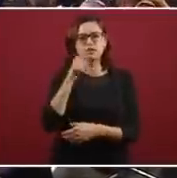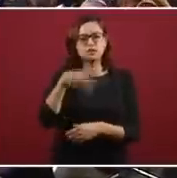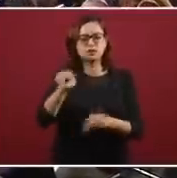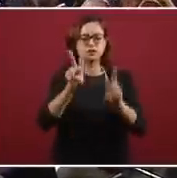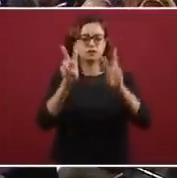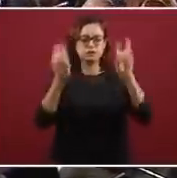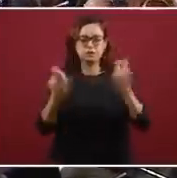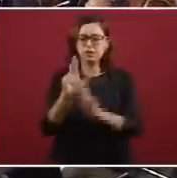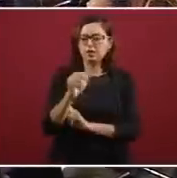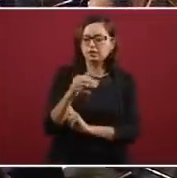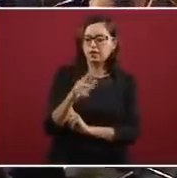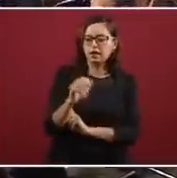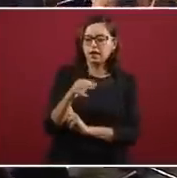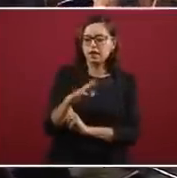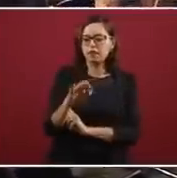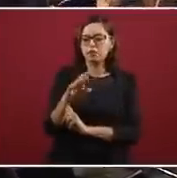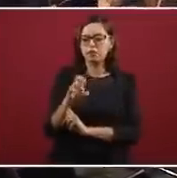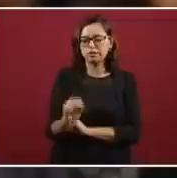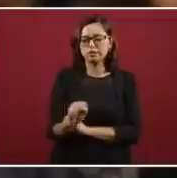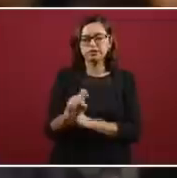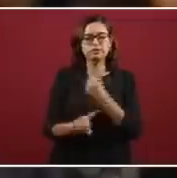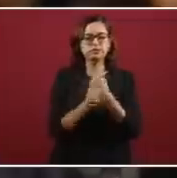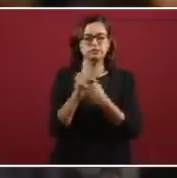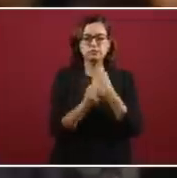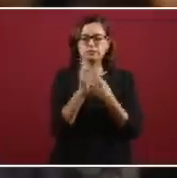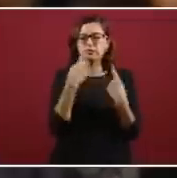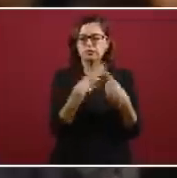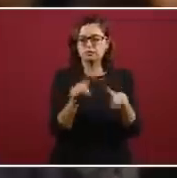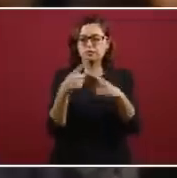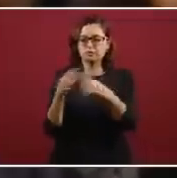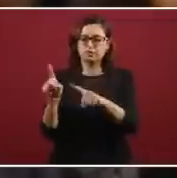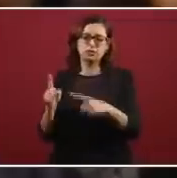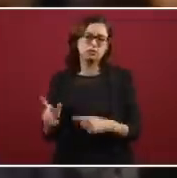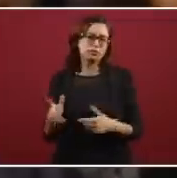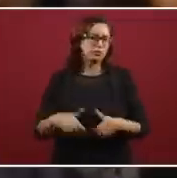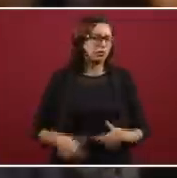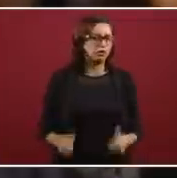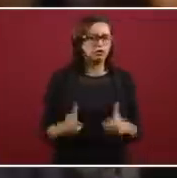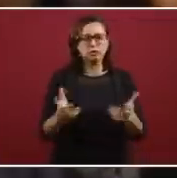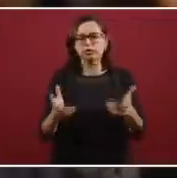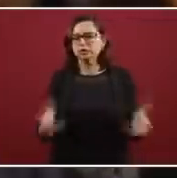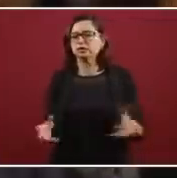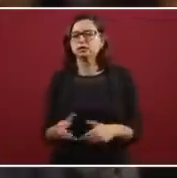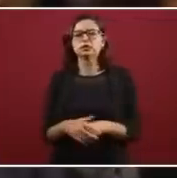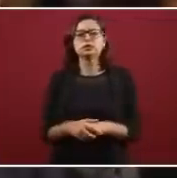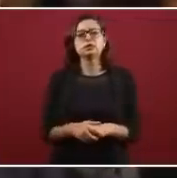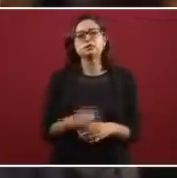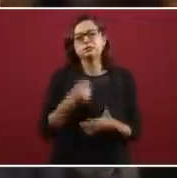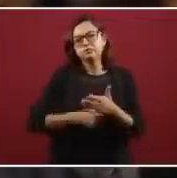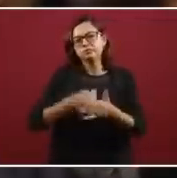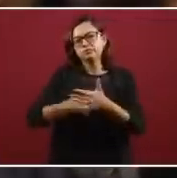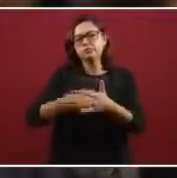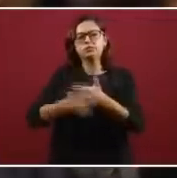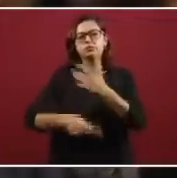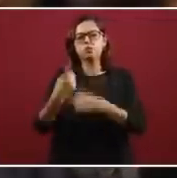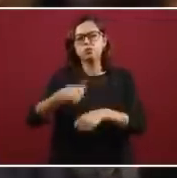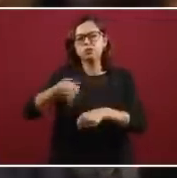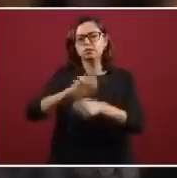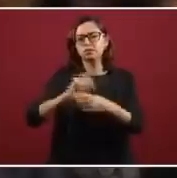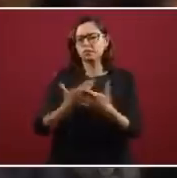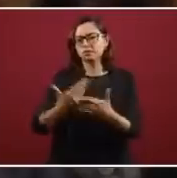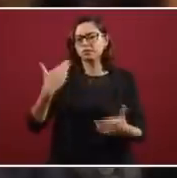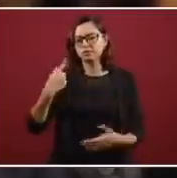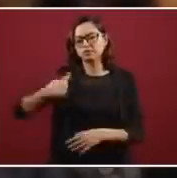los rarámuris y todas las problemáticas referentes al hambre que demandan ellos, ¿no? Publicamos la semana pasada nosotros